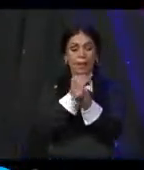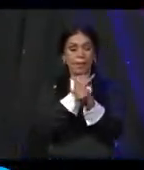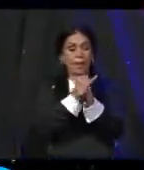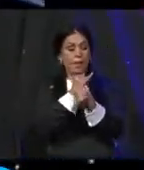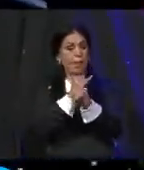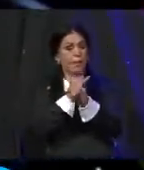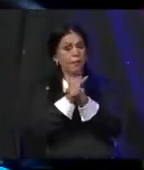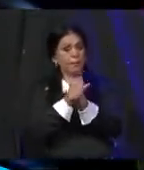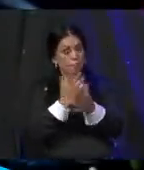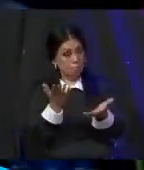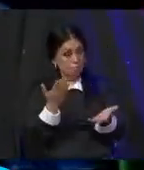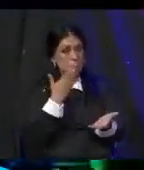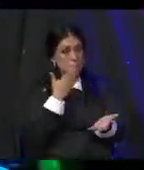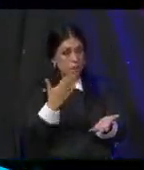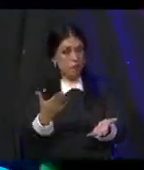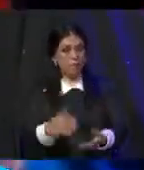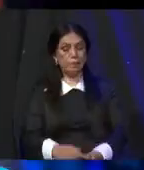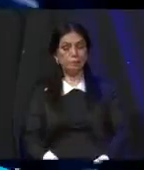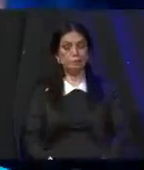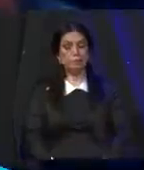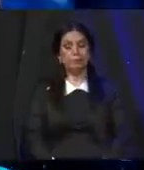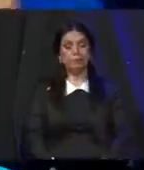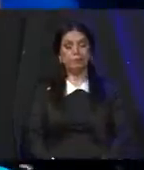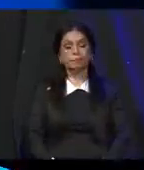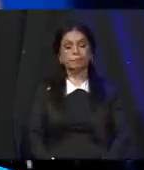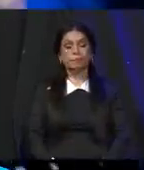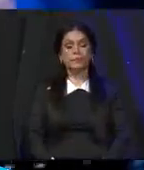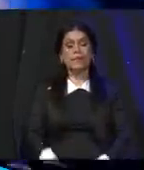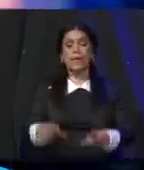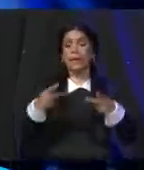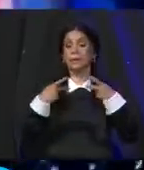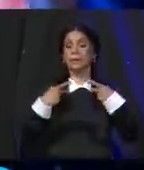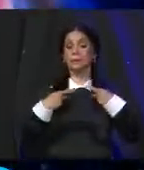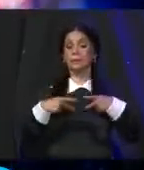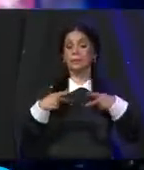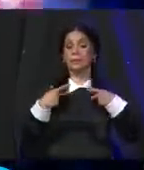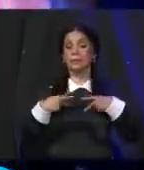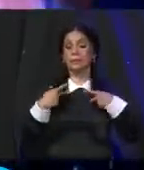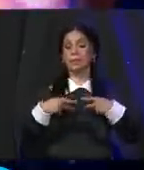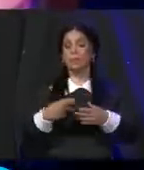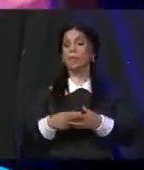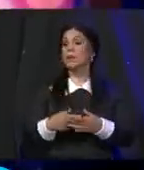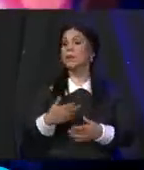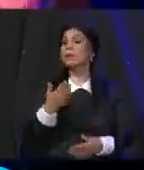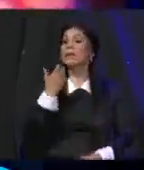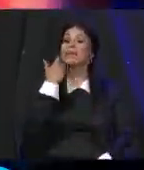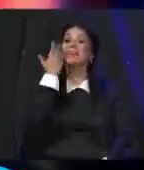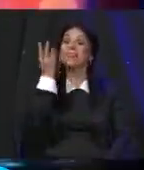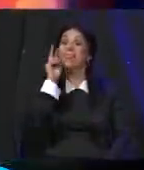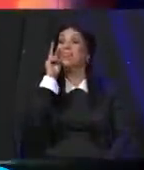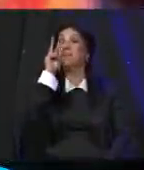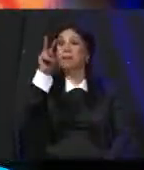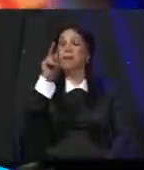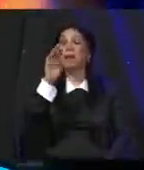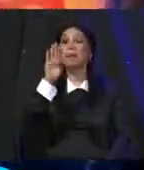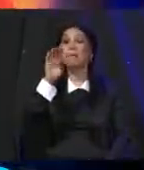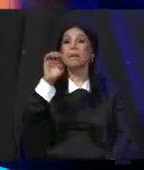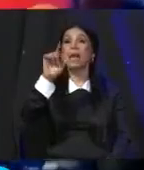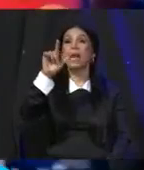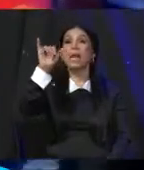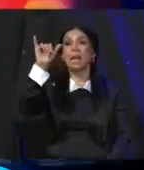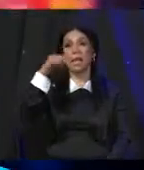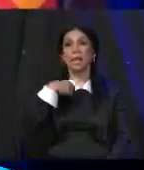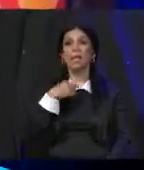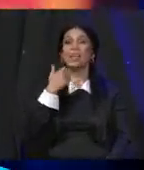con la uh-huh. gente. Sí. Y la gente empezaba aquí en Monterrey de que, ¿por qué no haces un show? Los niños te quieren ver, no nada más te quieren ver en